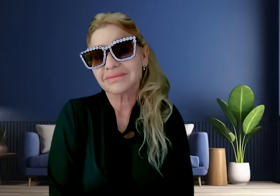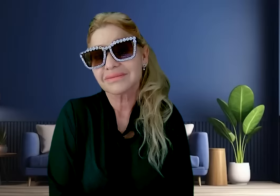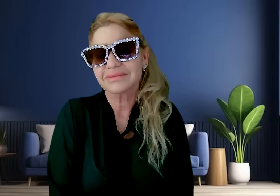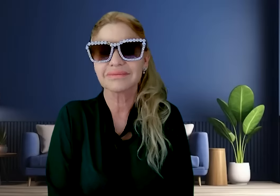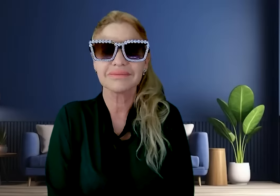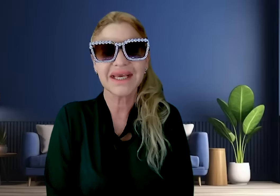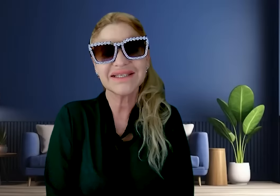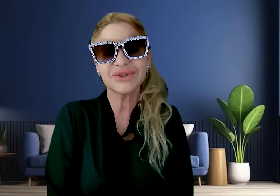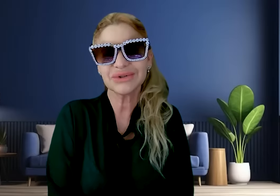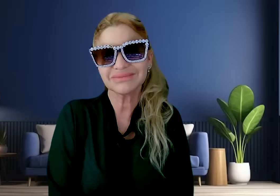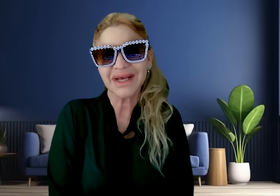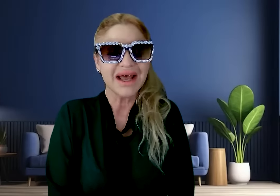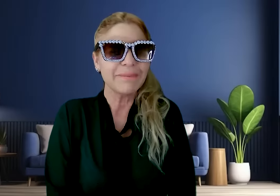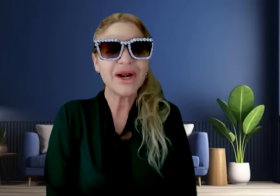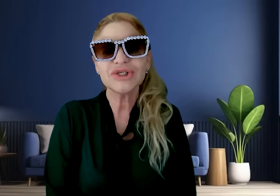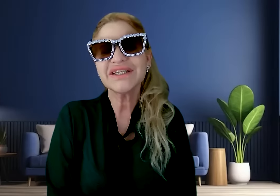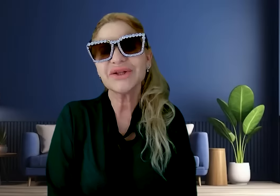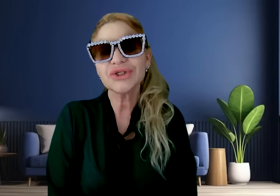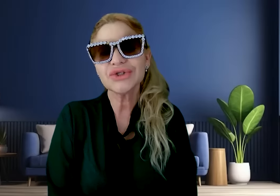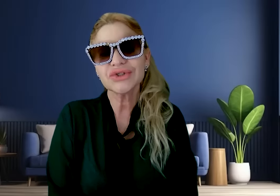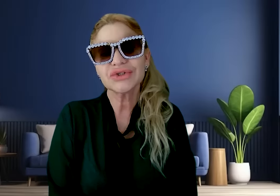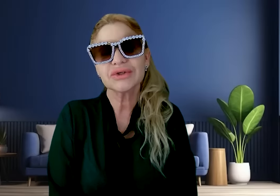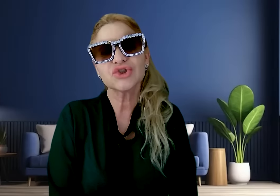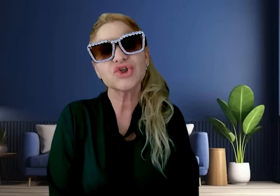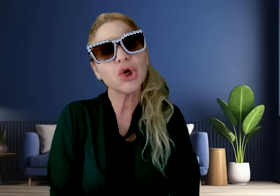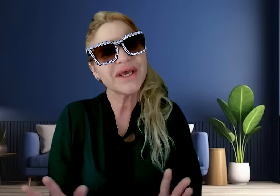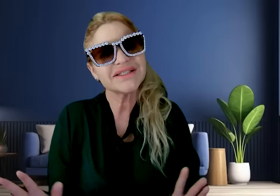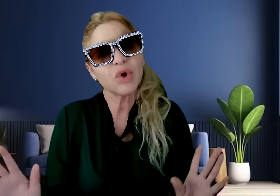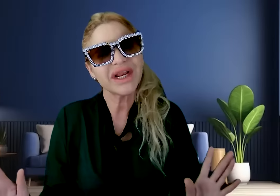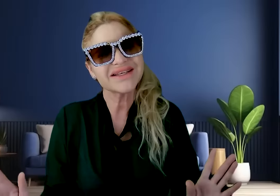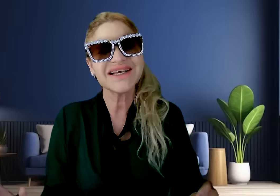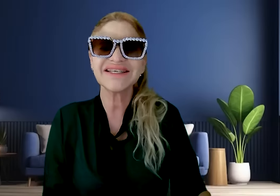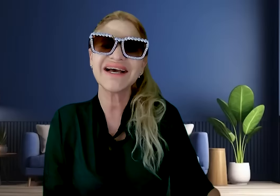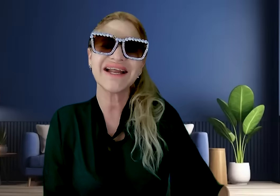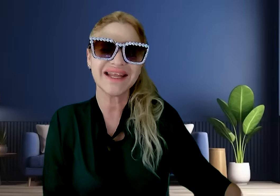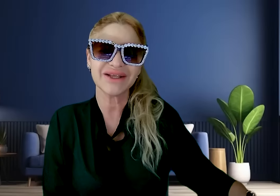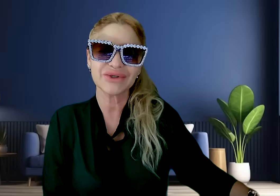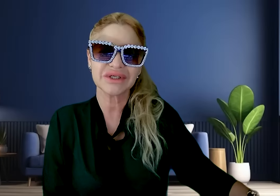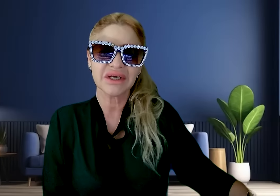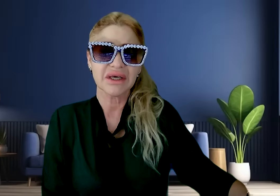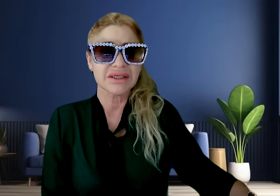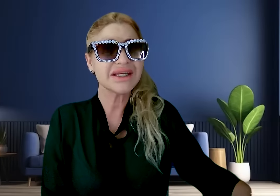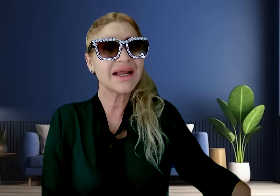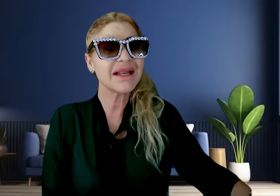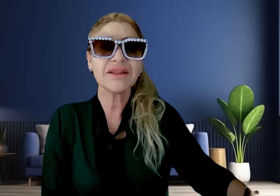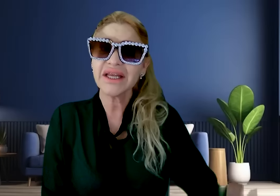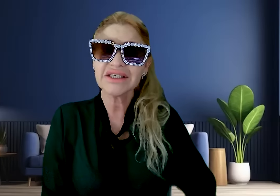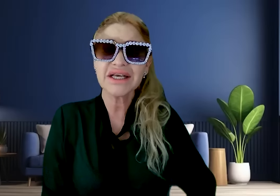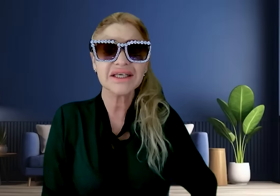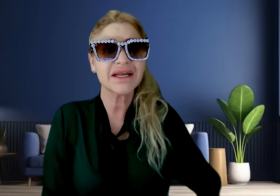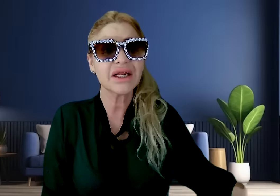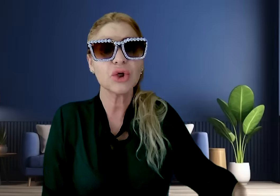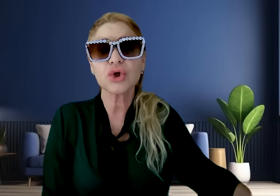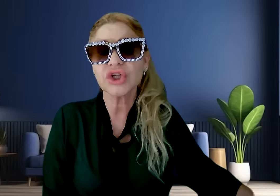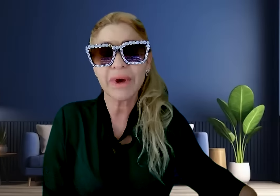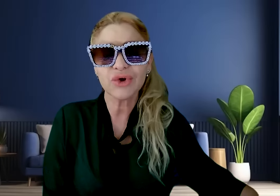demokrácia. Exacto. Para los izquierdosos solo es democracia si ganan ellos. Si gana la derecha,